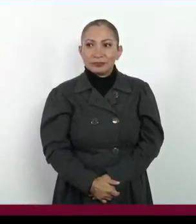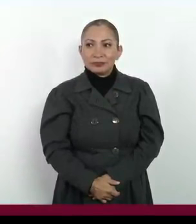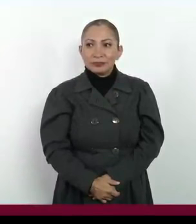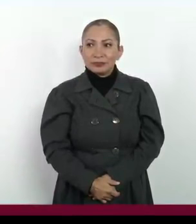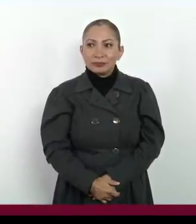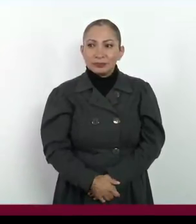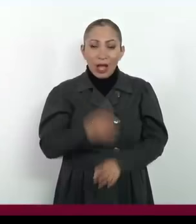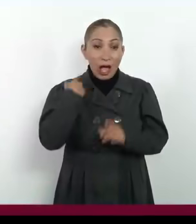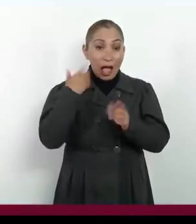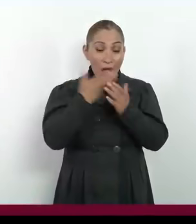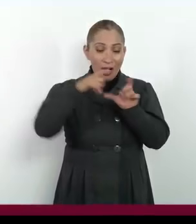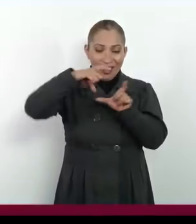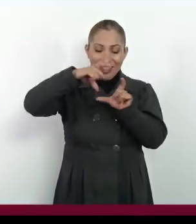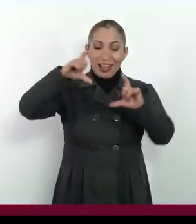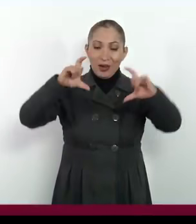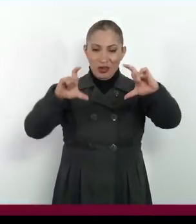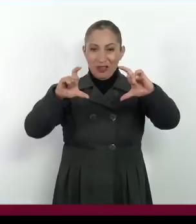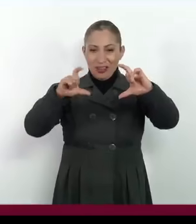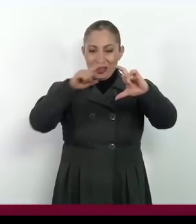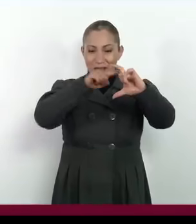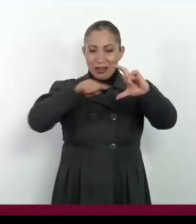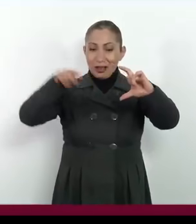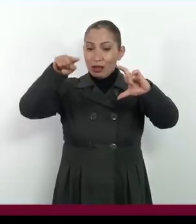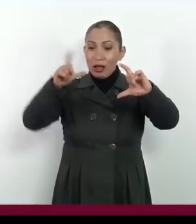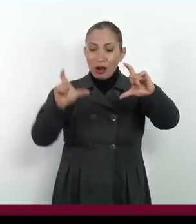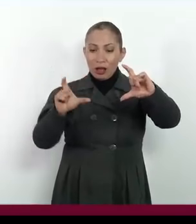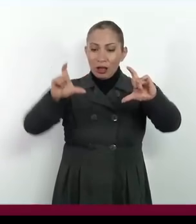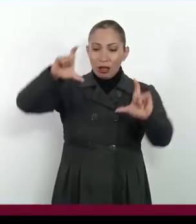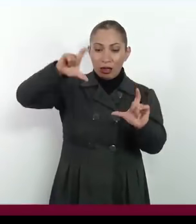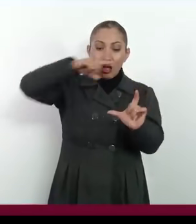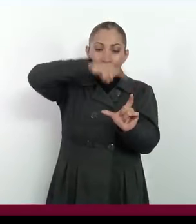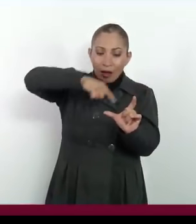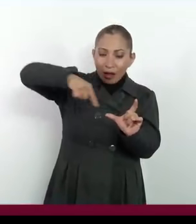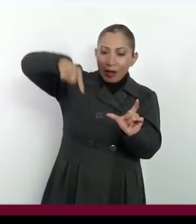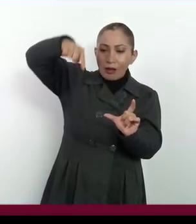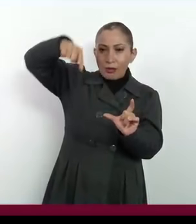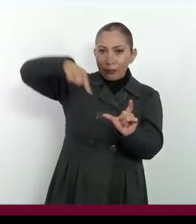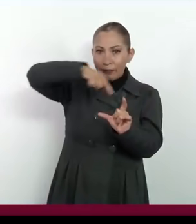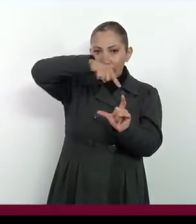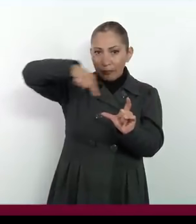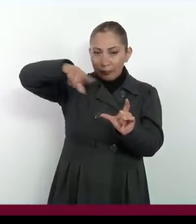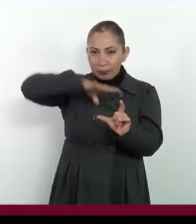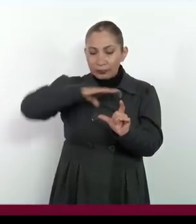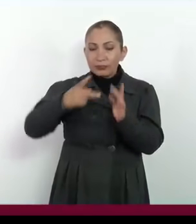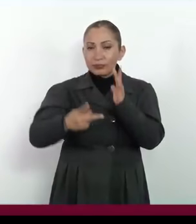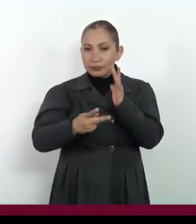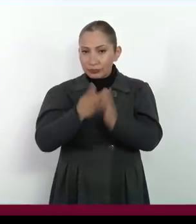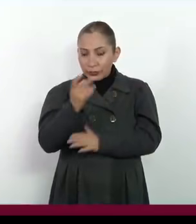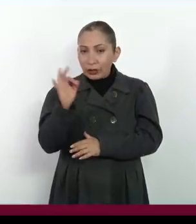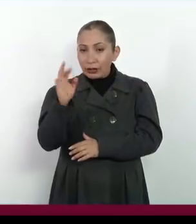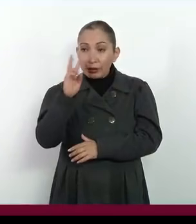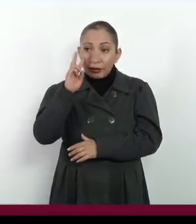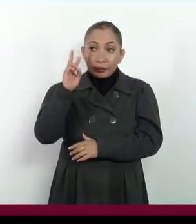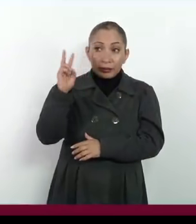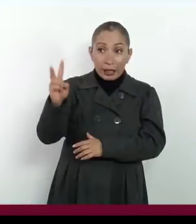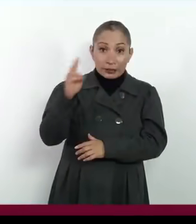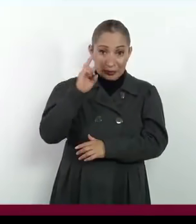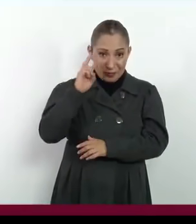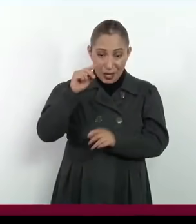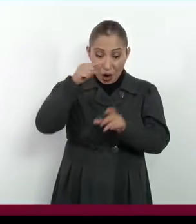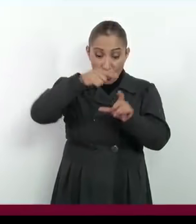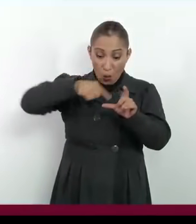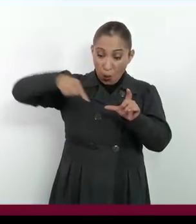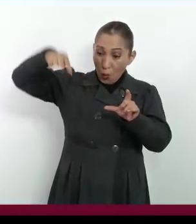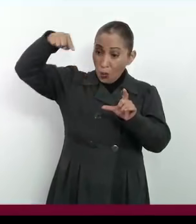Digamos, como algo así. Y luego lo demás se ve por atrás. Entonces, nuevamente, si nosotros viéramos